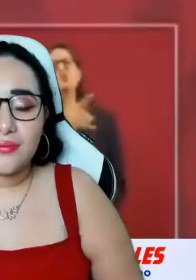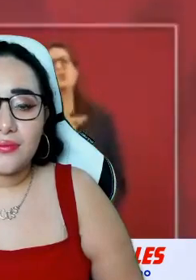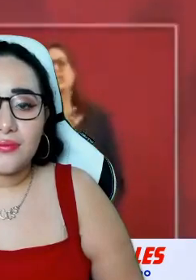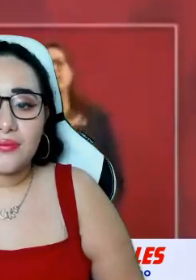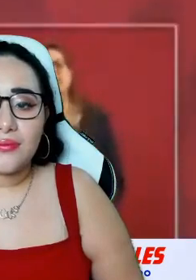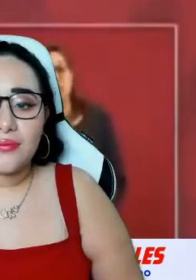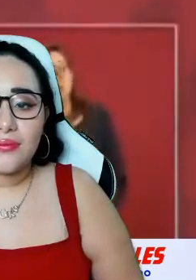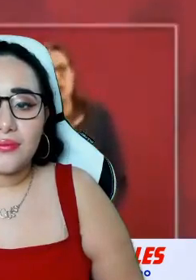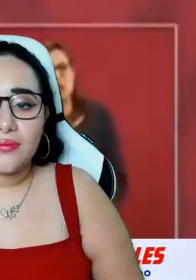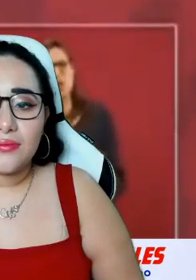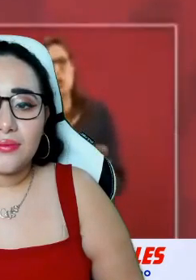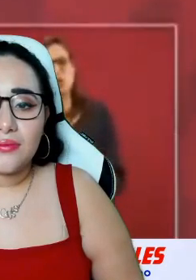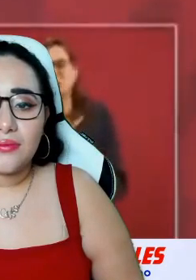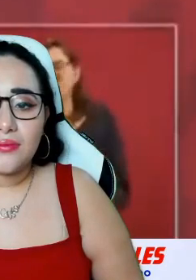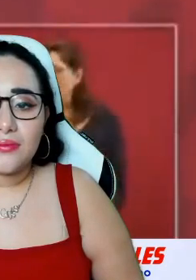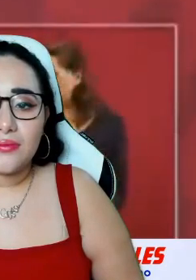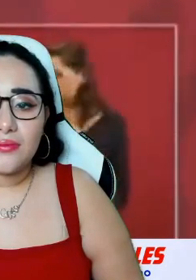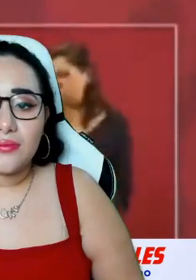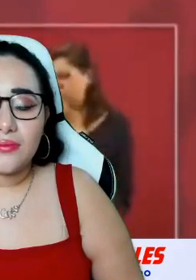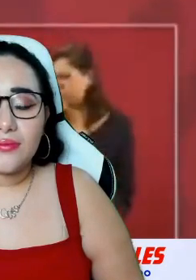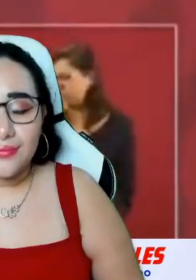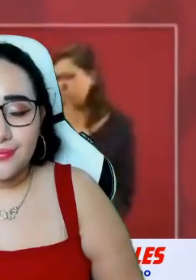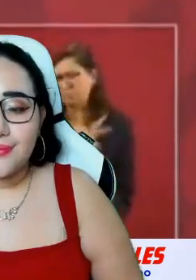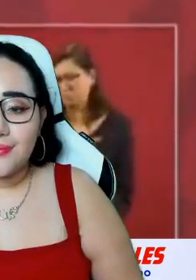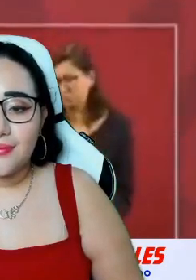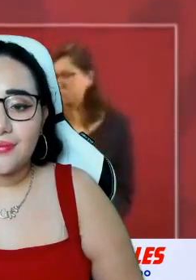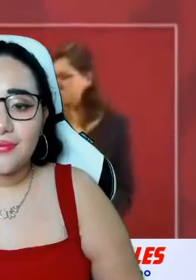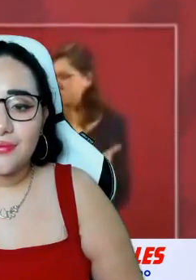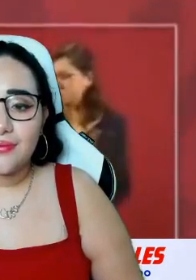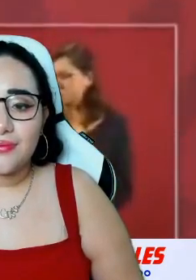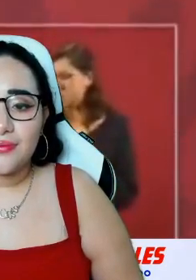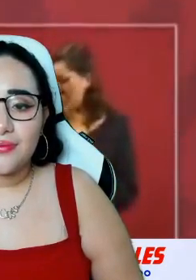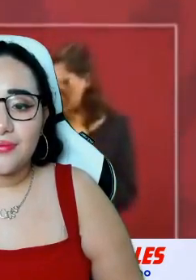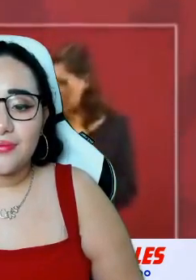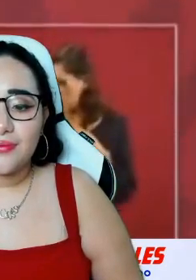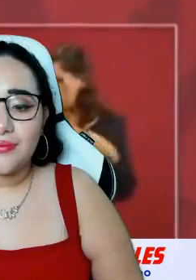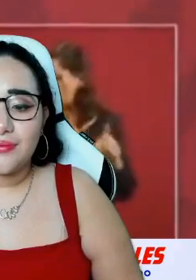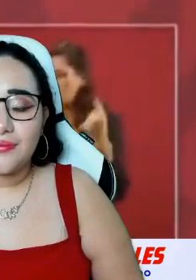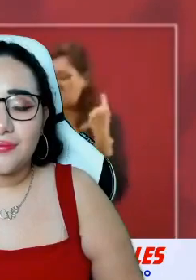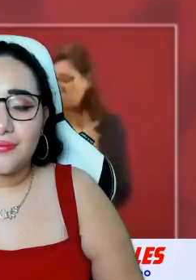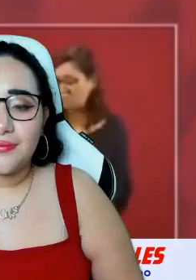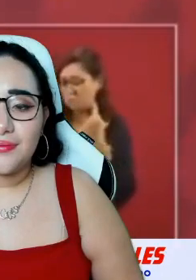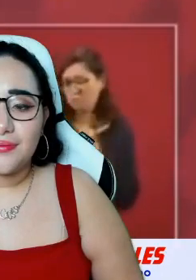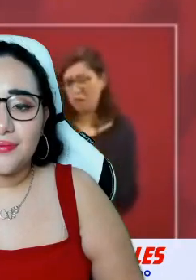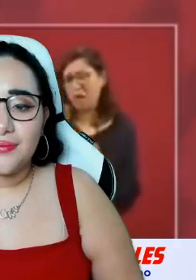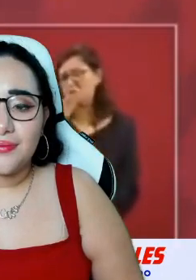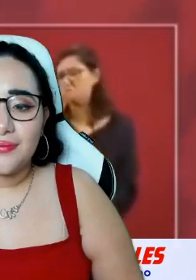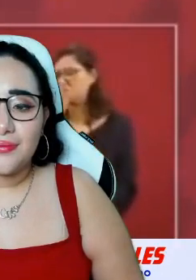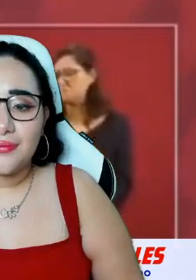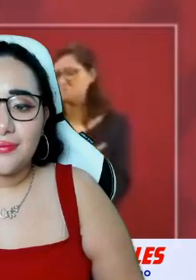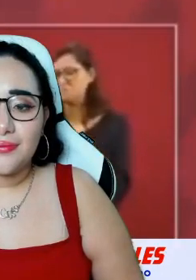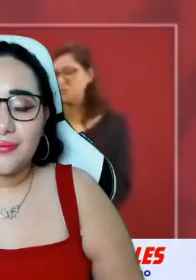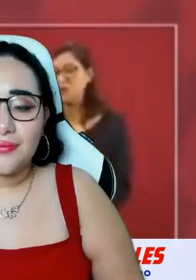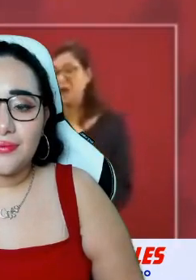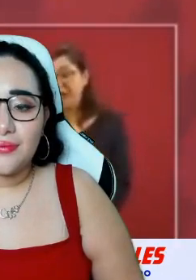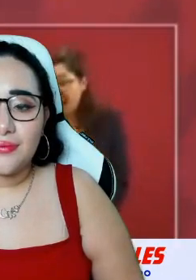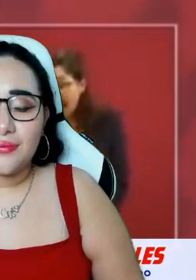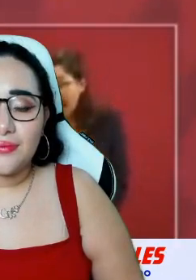en méxico el derecho a disentir qué libertades y que eso es la democracia